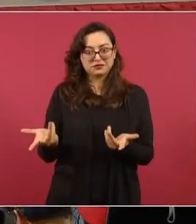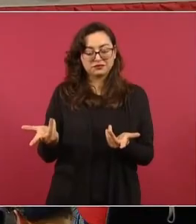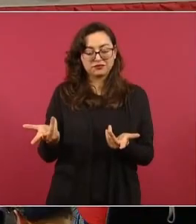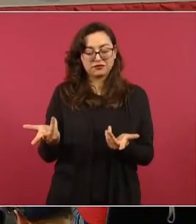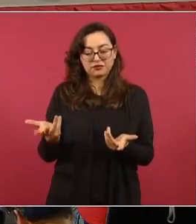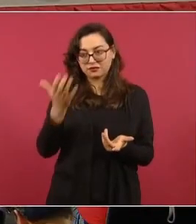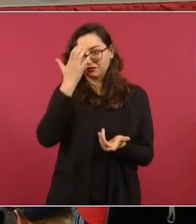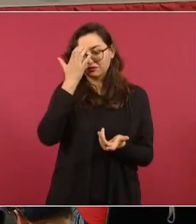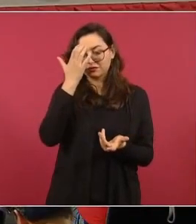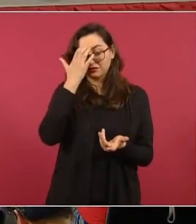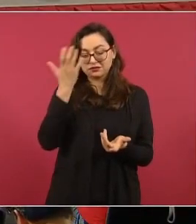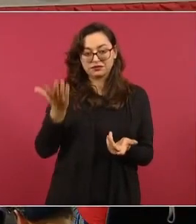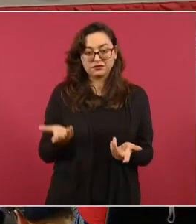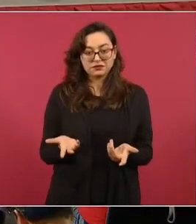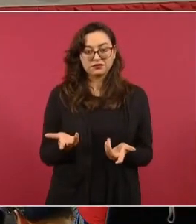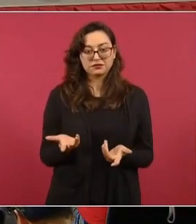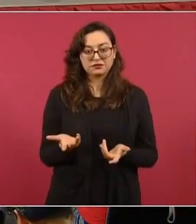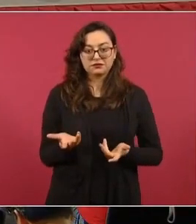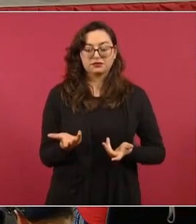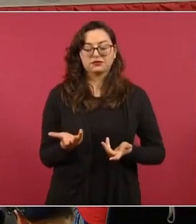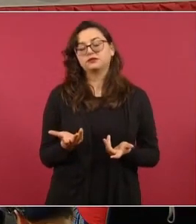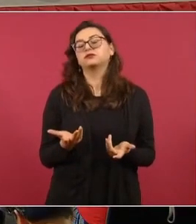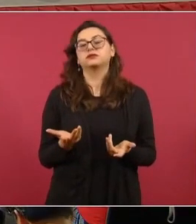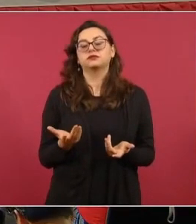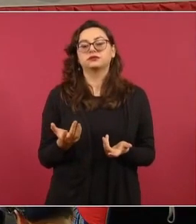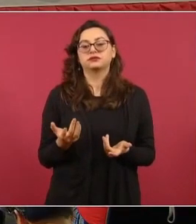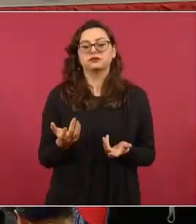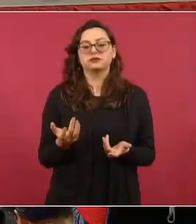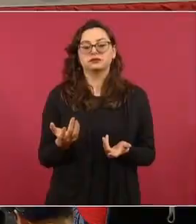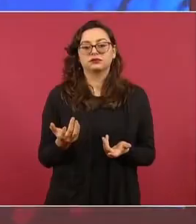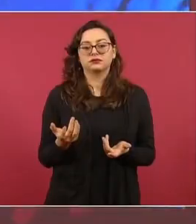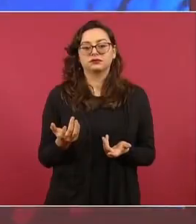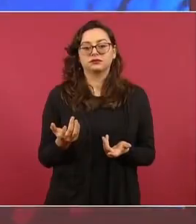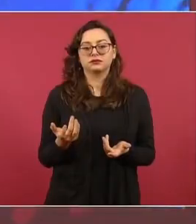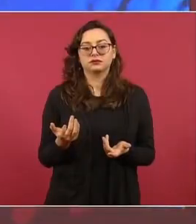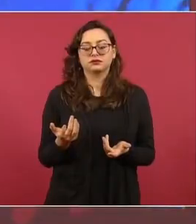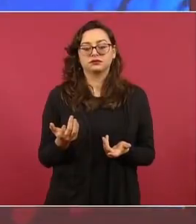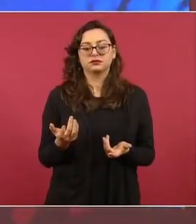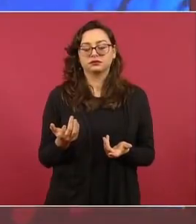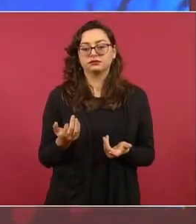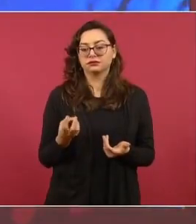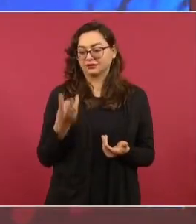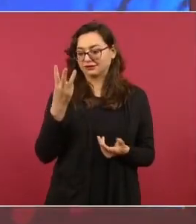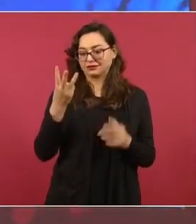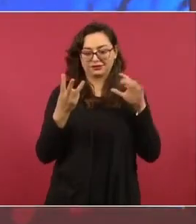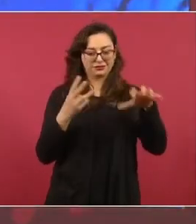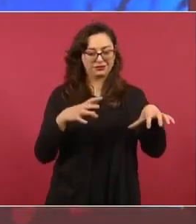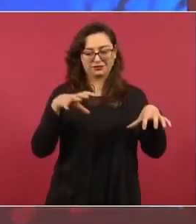arqueológicos, Tikal, el mirador y Calakmul.